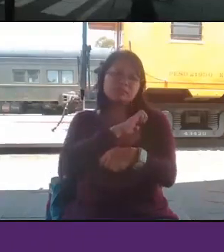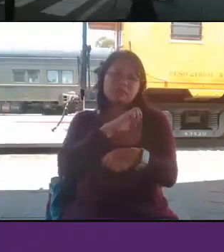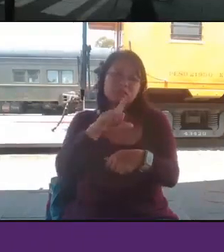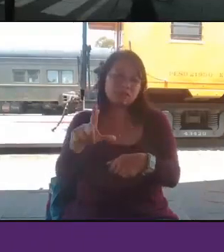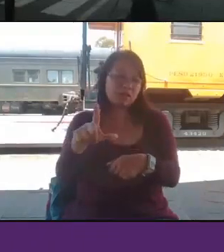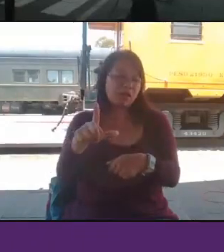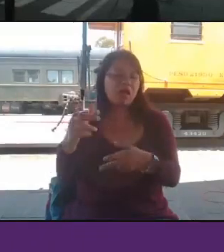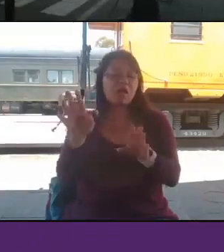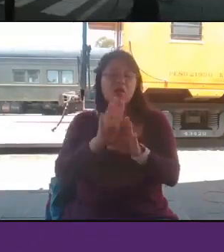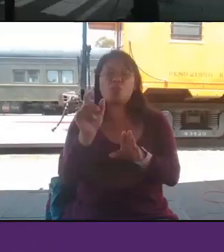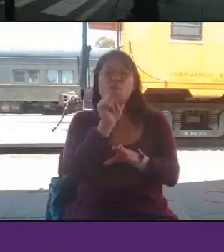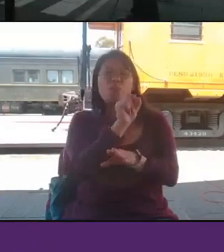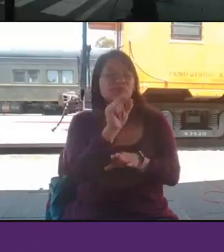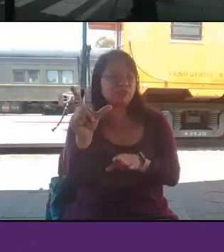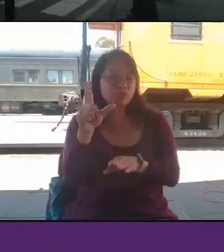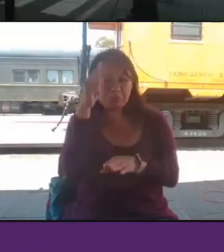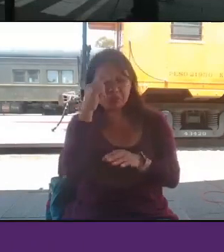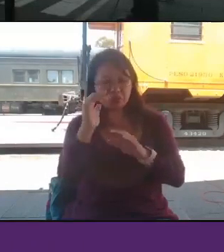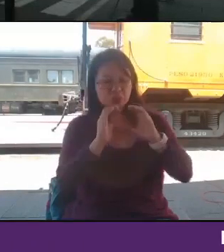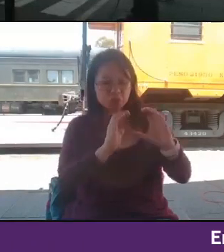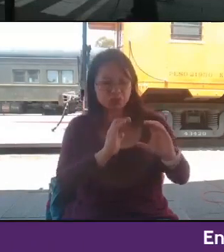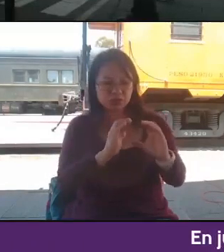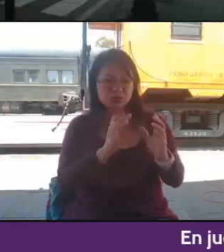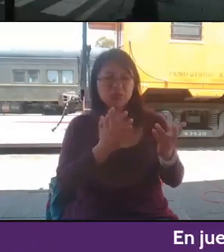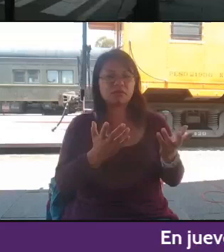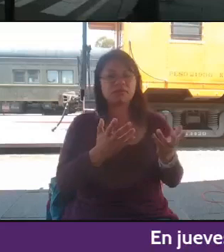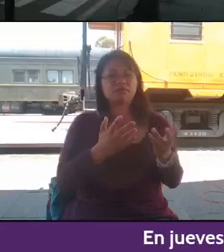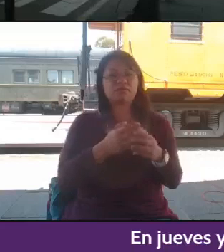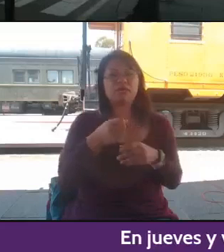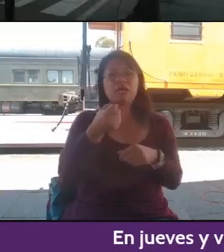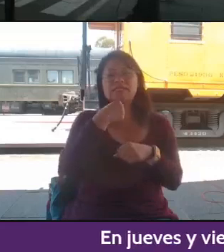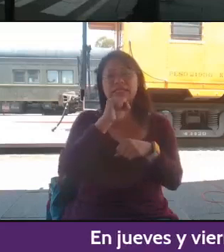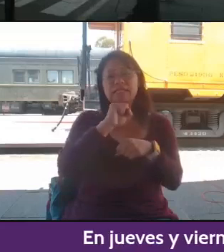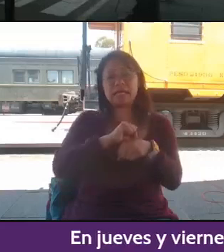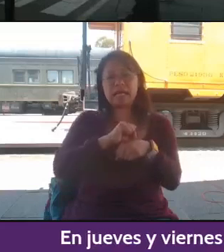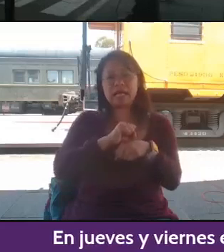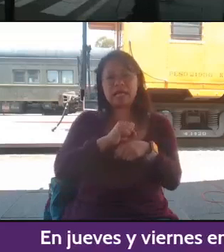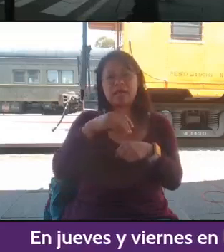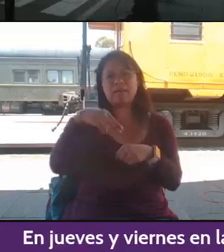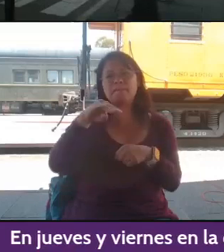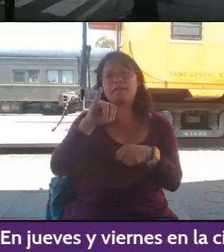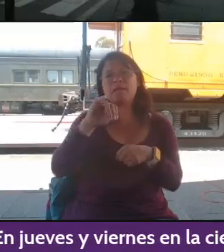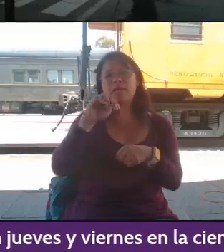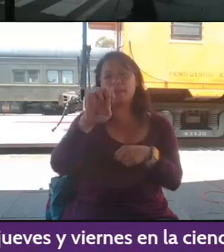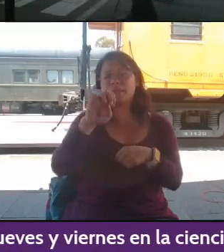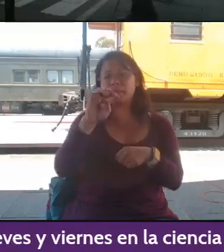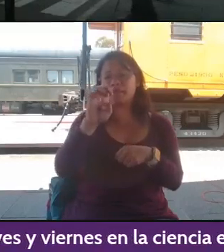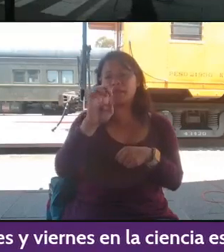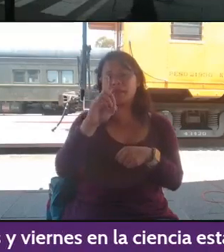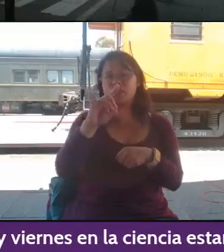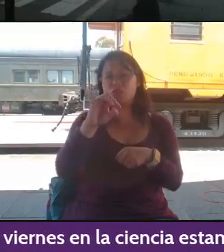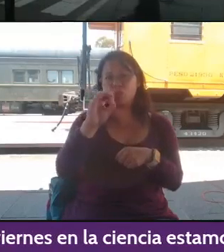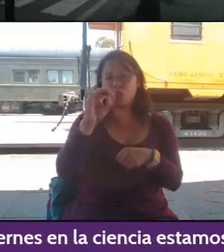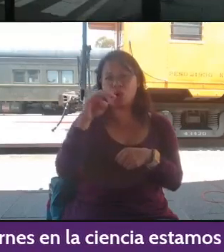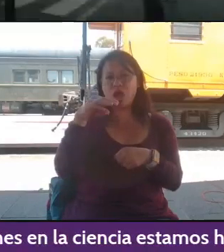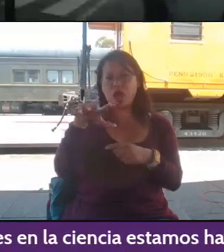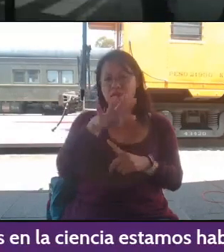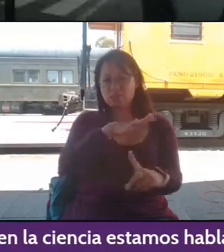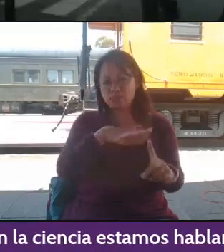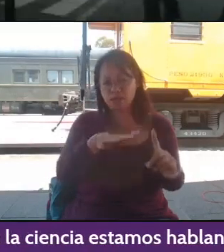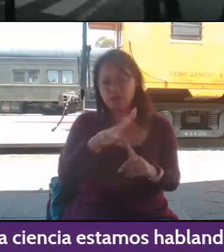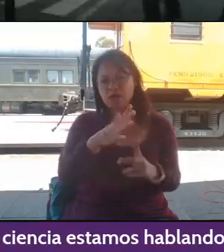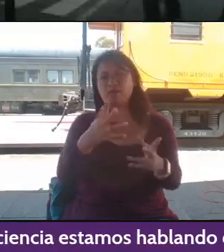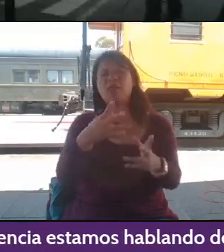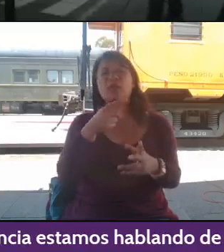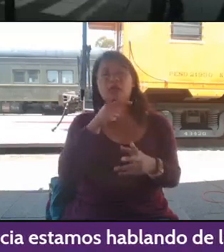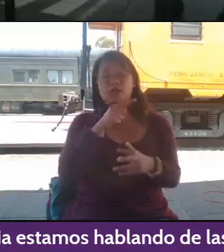centros de rescate se dedican a algunos específicos. La Secretaría de Medio Ambiente y Recursos Naturales, la Semarnat, revisa que sí sepamos lo que